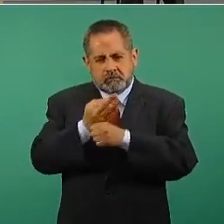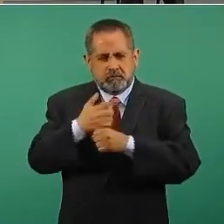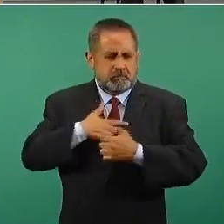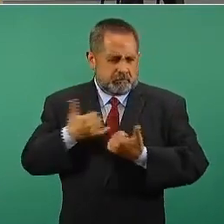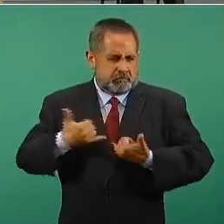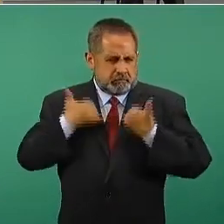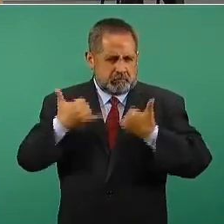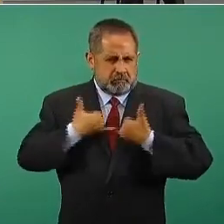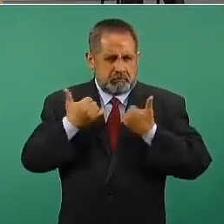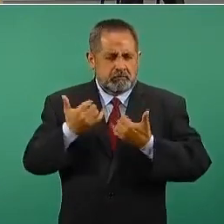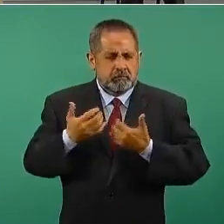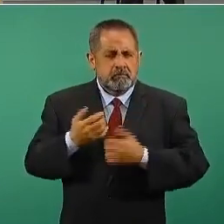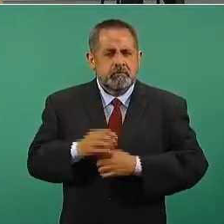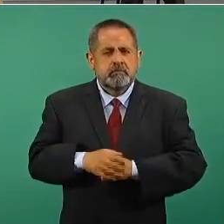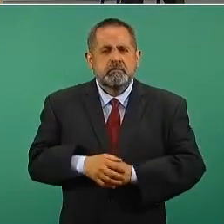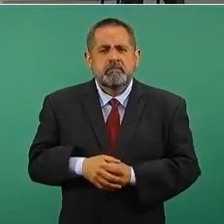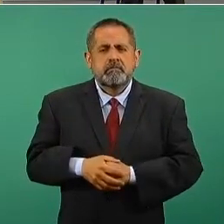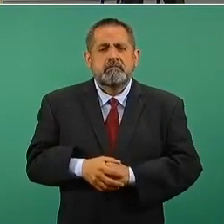jóvenes,